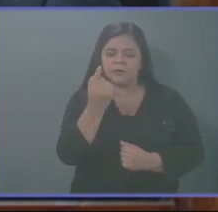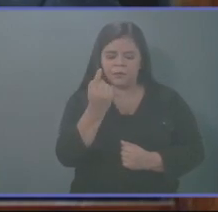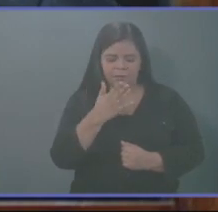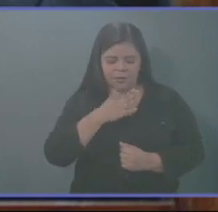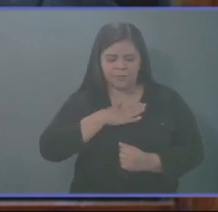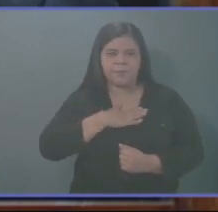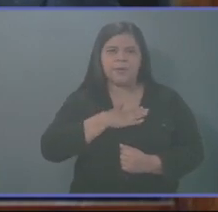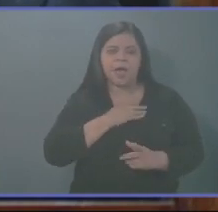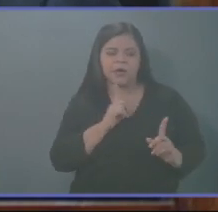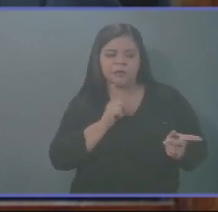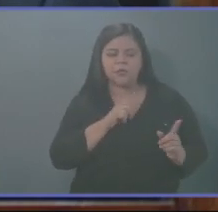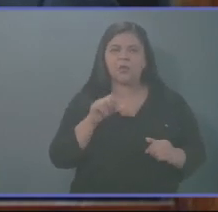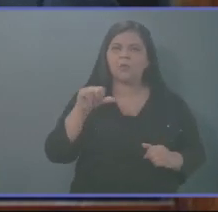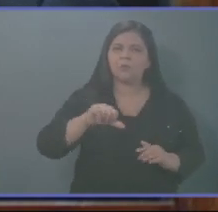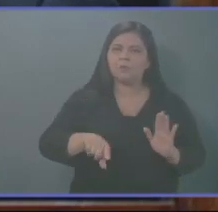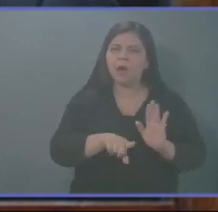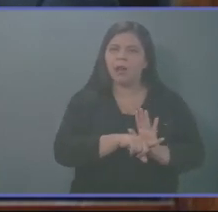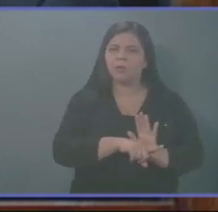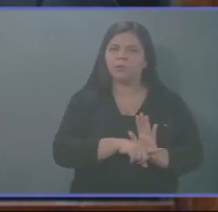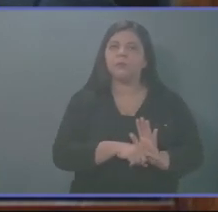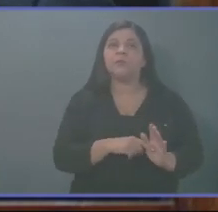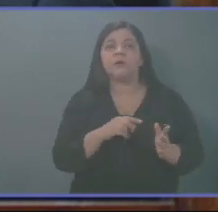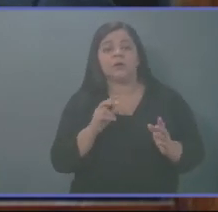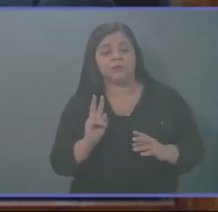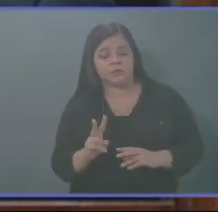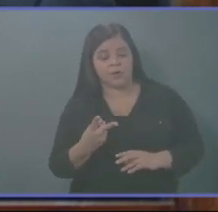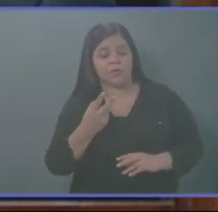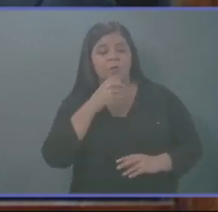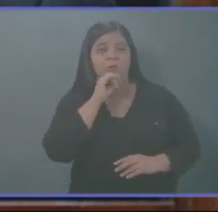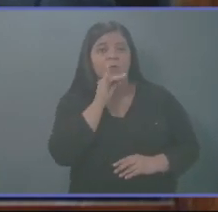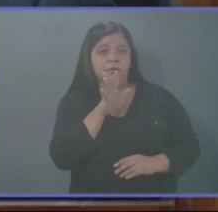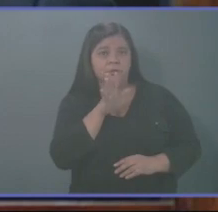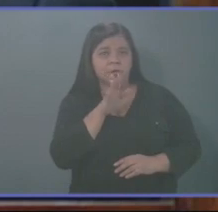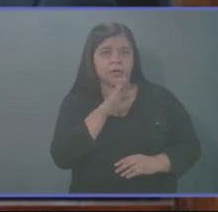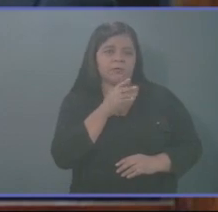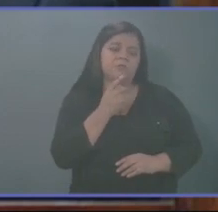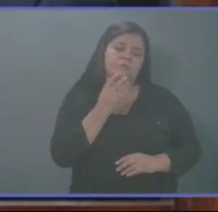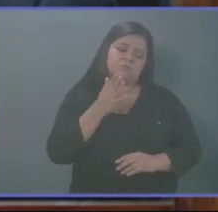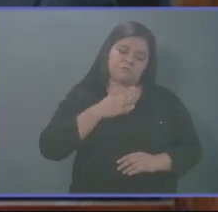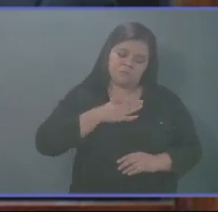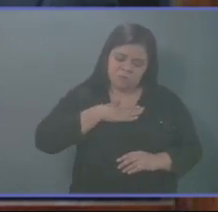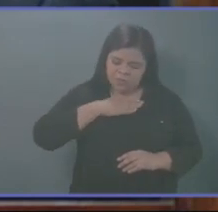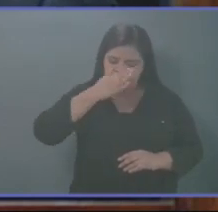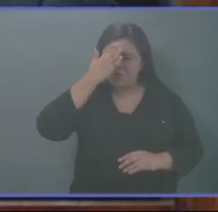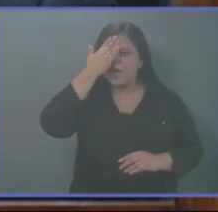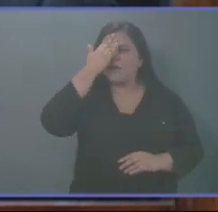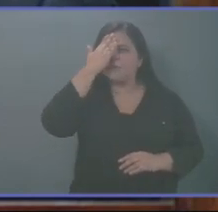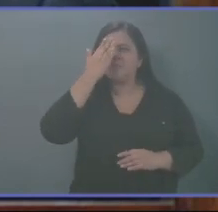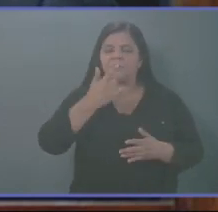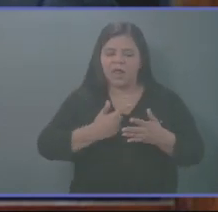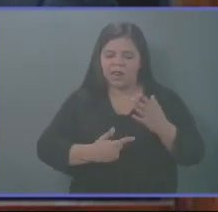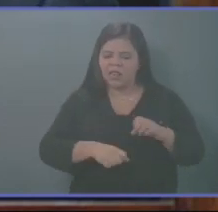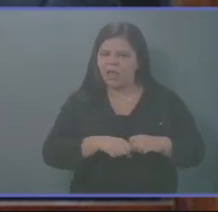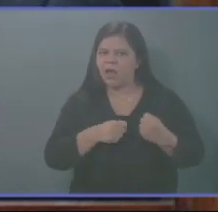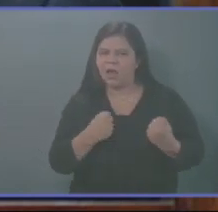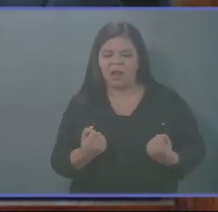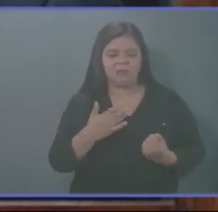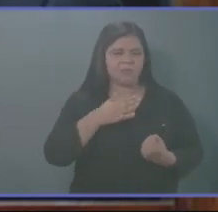es ilícito. Y en el segundo elemento se refiere al hecho de que no obstante el sujeto conoce el carácter ilícito de su